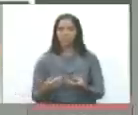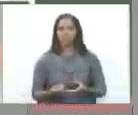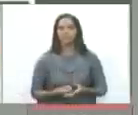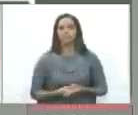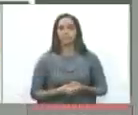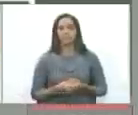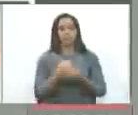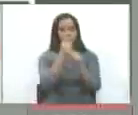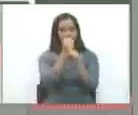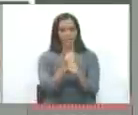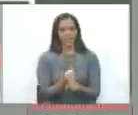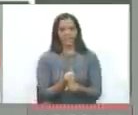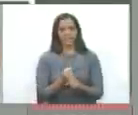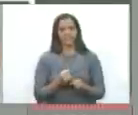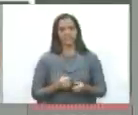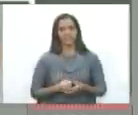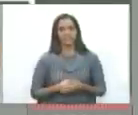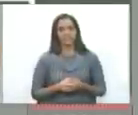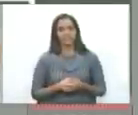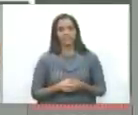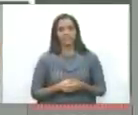lo esperan. Bueno,